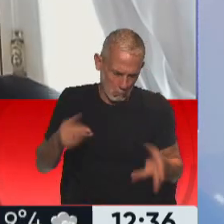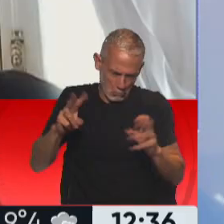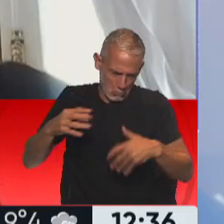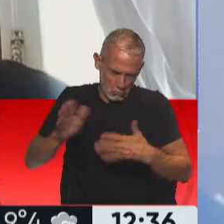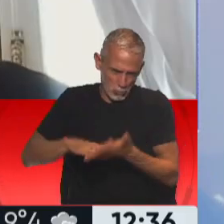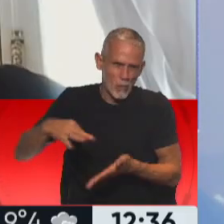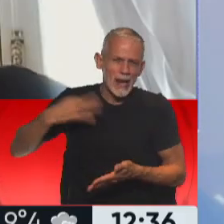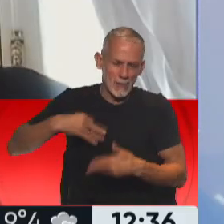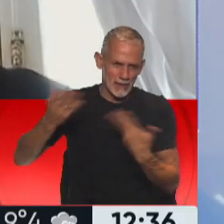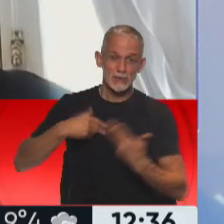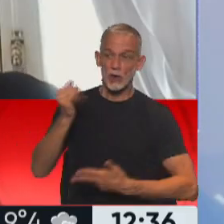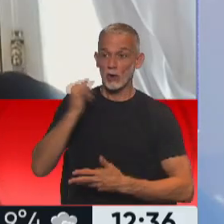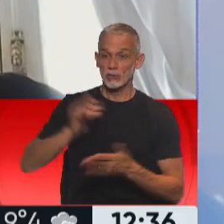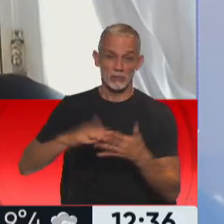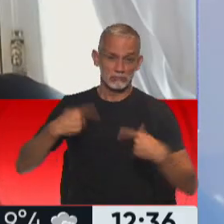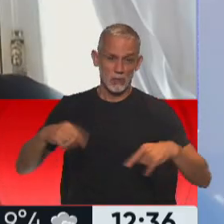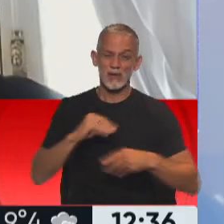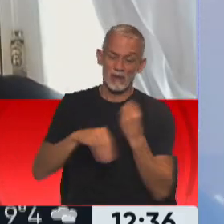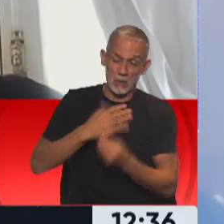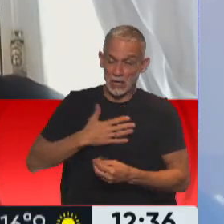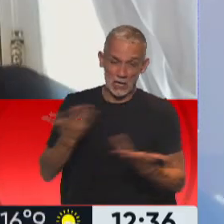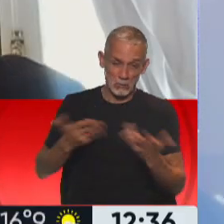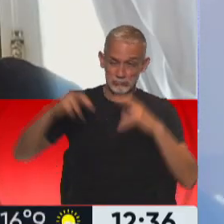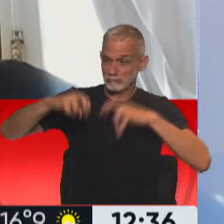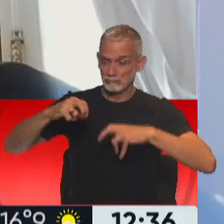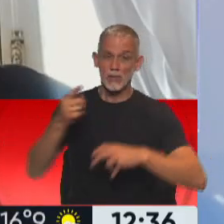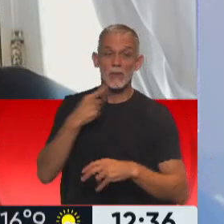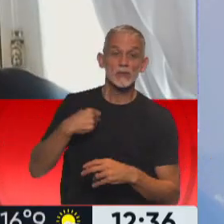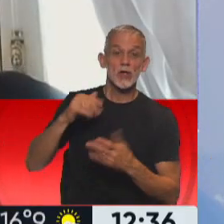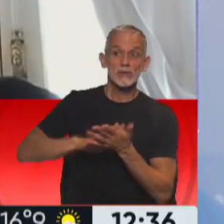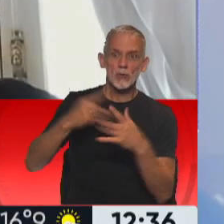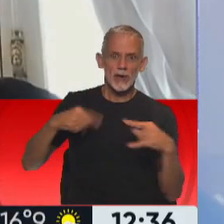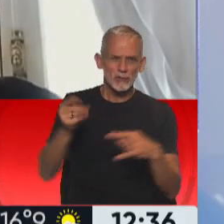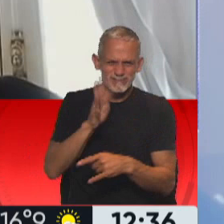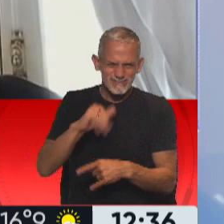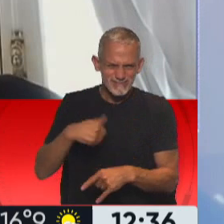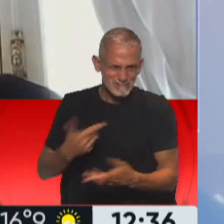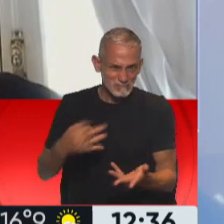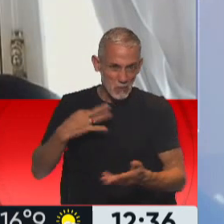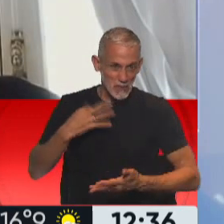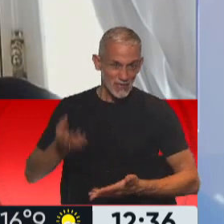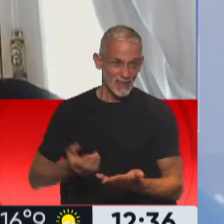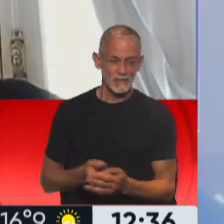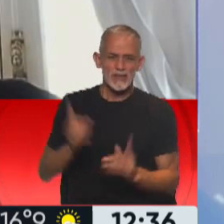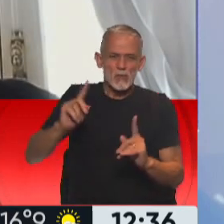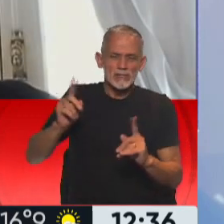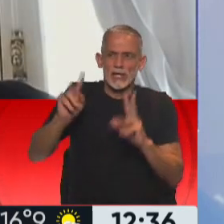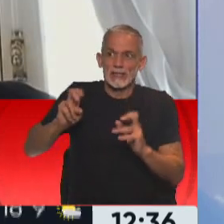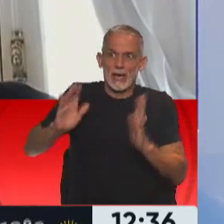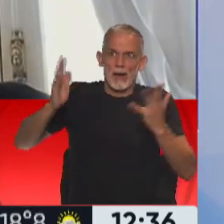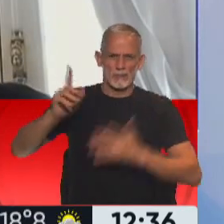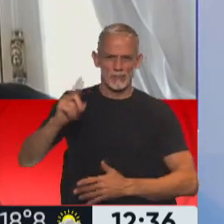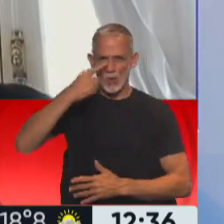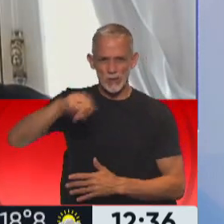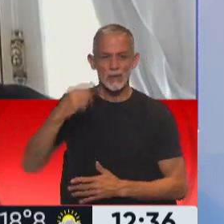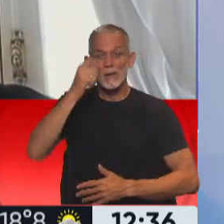vida. Yo le contaba de mis cosas, de mi familia, me preguntaba por cosas muy cotidianas. O sea, la última vez que hablé